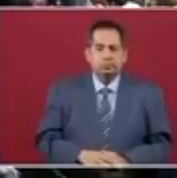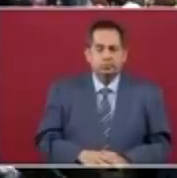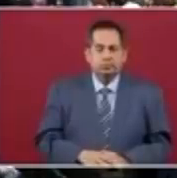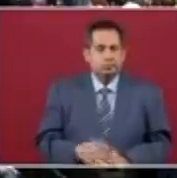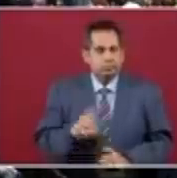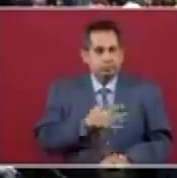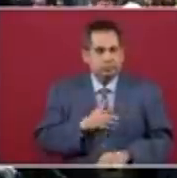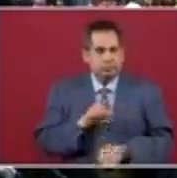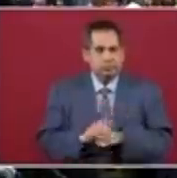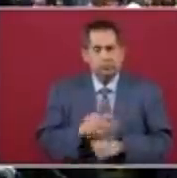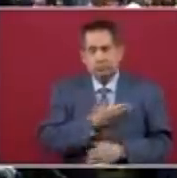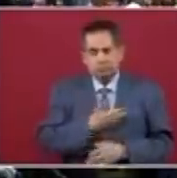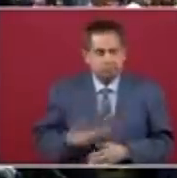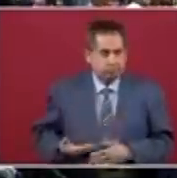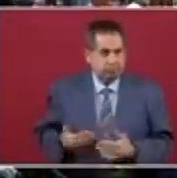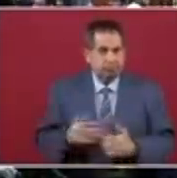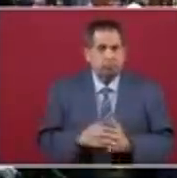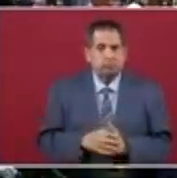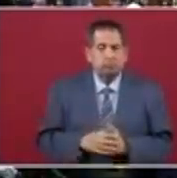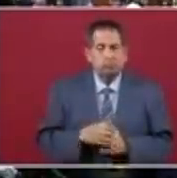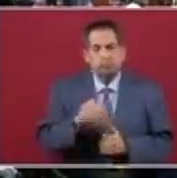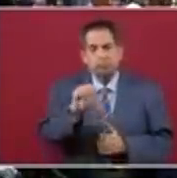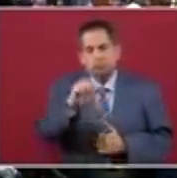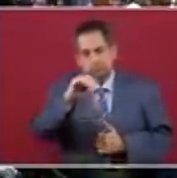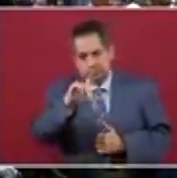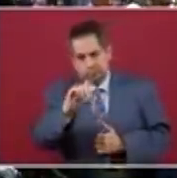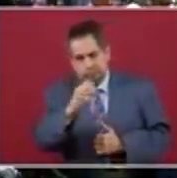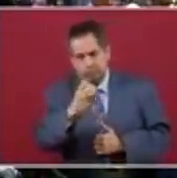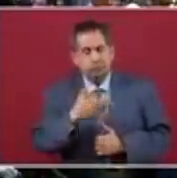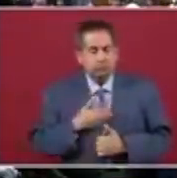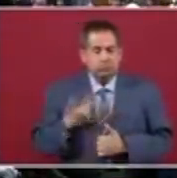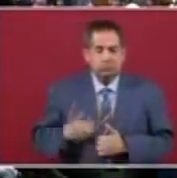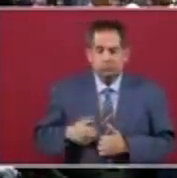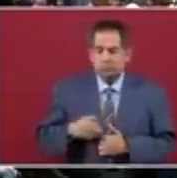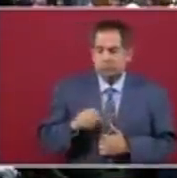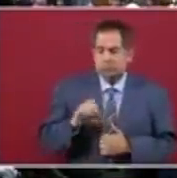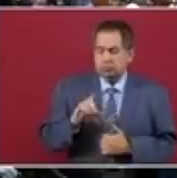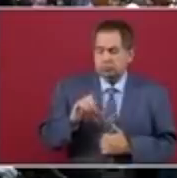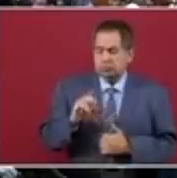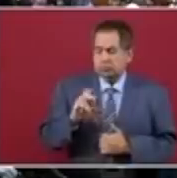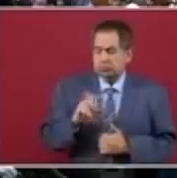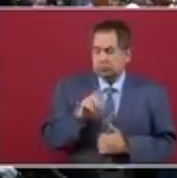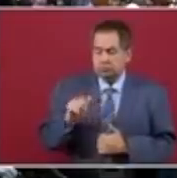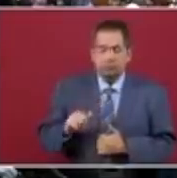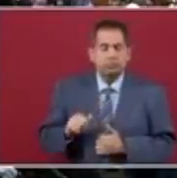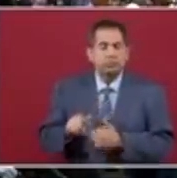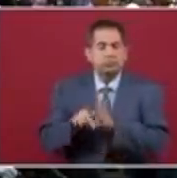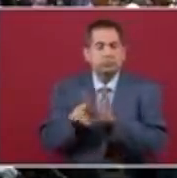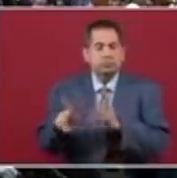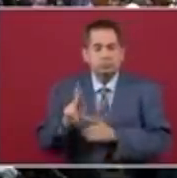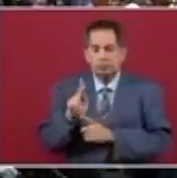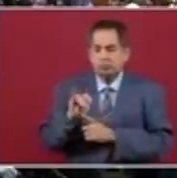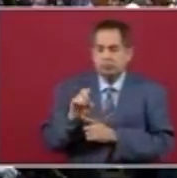Buen día, presidente Andrés Manuel López Obrador. Soy Dalirio Oropesa, de Pie de Página,